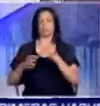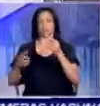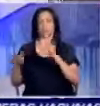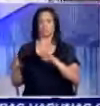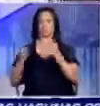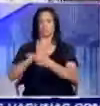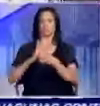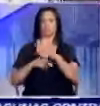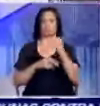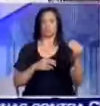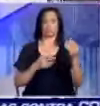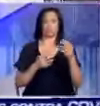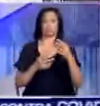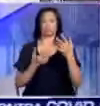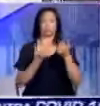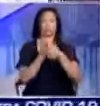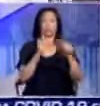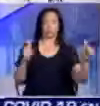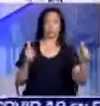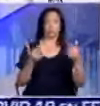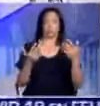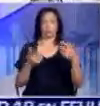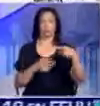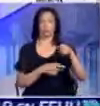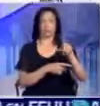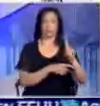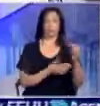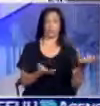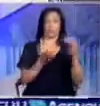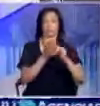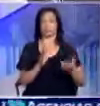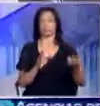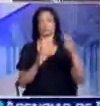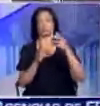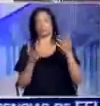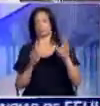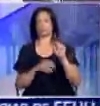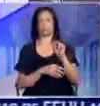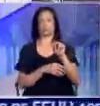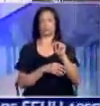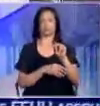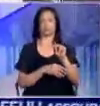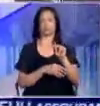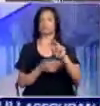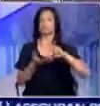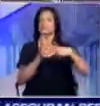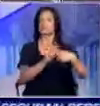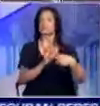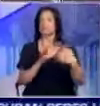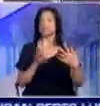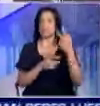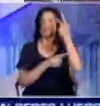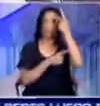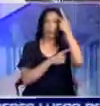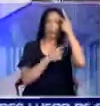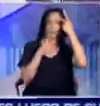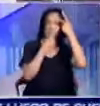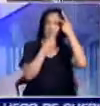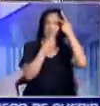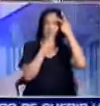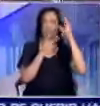de la Revolución el partido comunista o el d regrese o una cosa de esas no se trata de politiquería